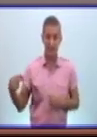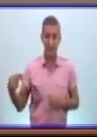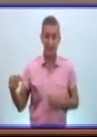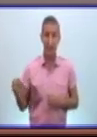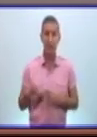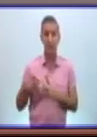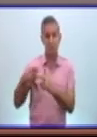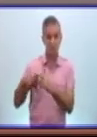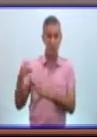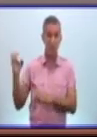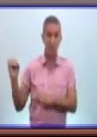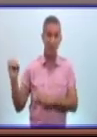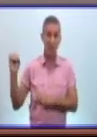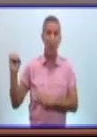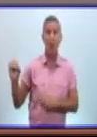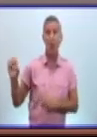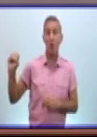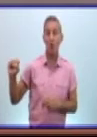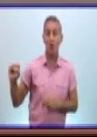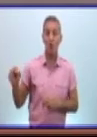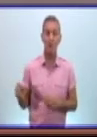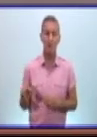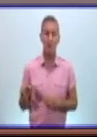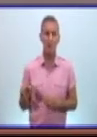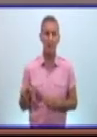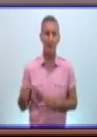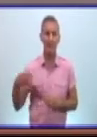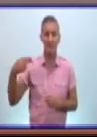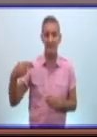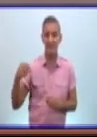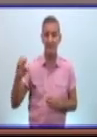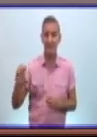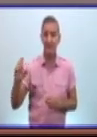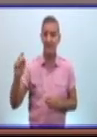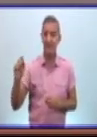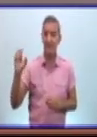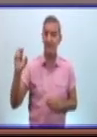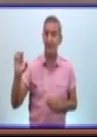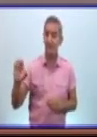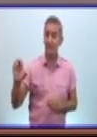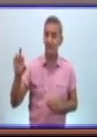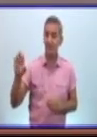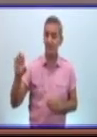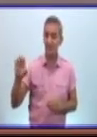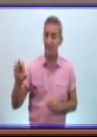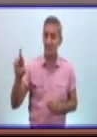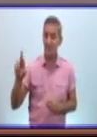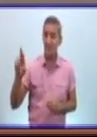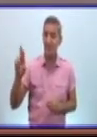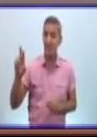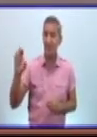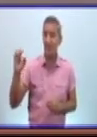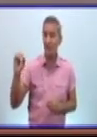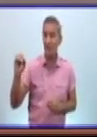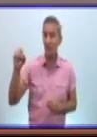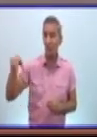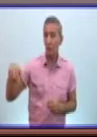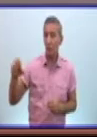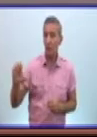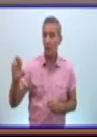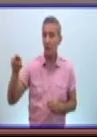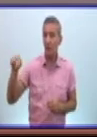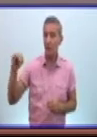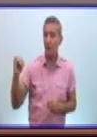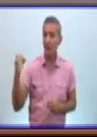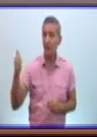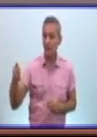heterogénea. ¿Por qué es heterogénea? Porque se pueden observar a simple vista sus componentes. Sin embargo, la mezcla que